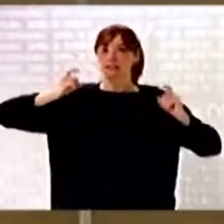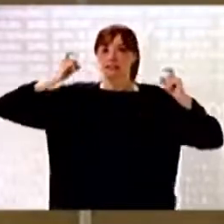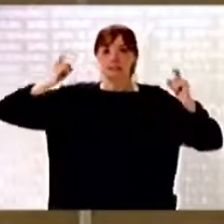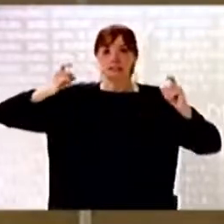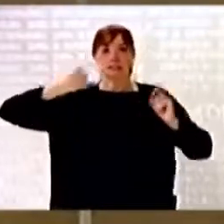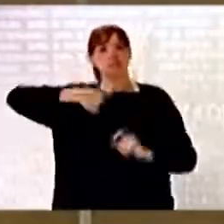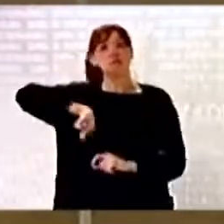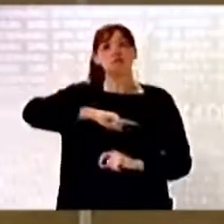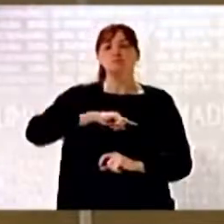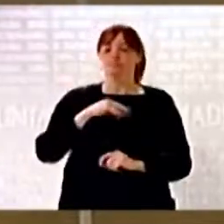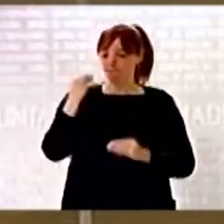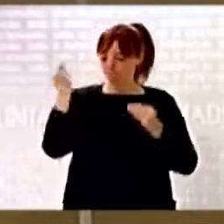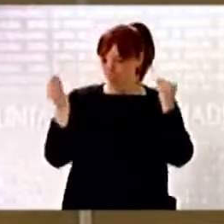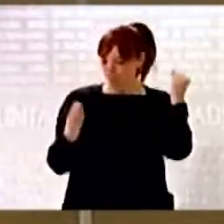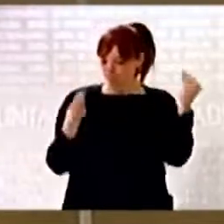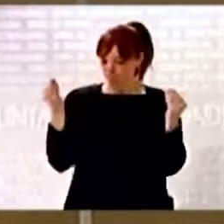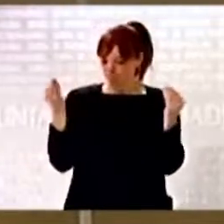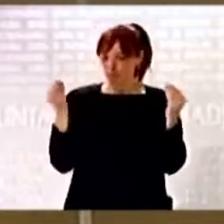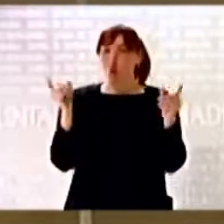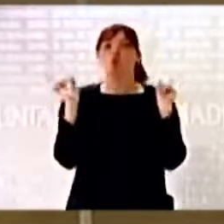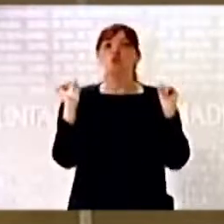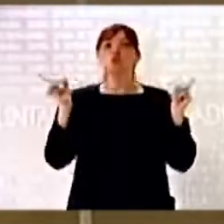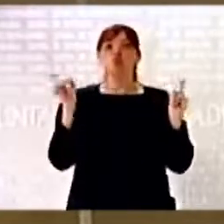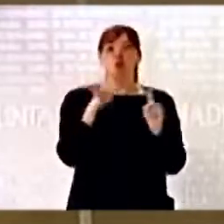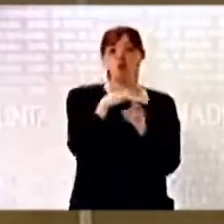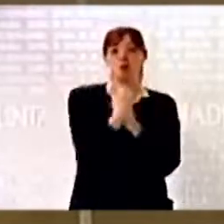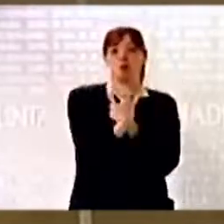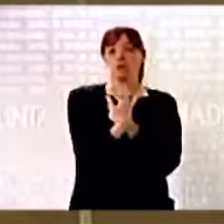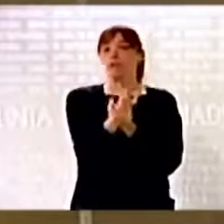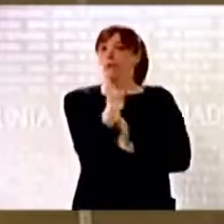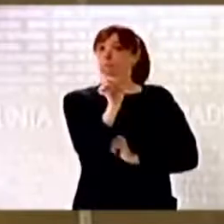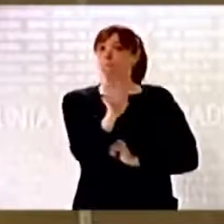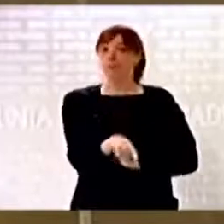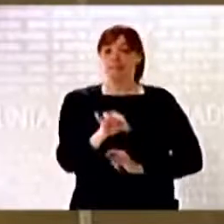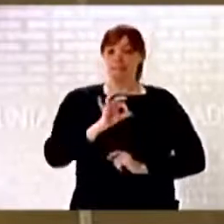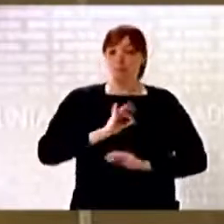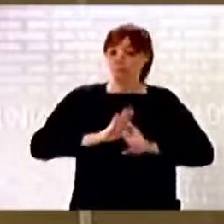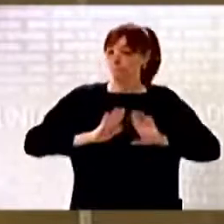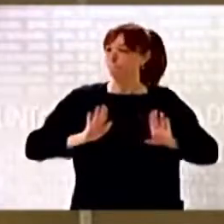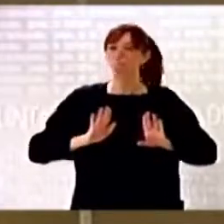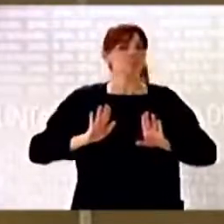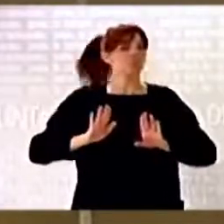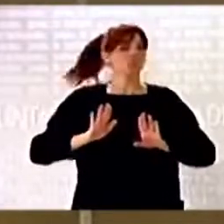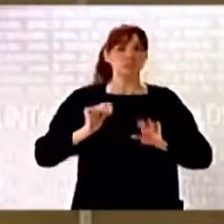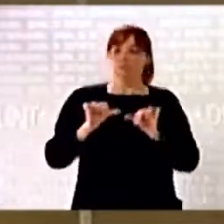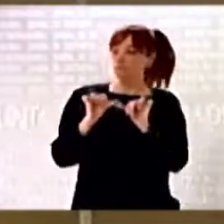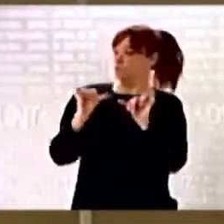viéramos más allá de lo que ha ocurrido en este mes de enero, y es la tendencia